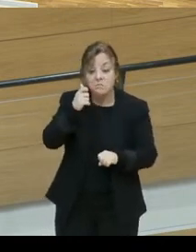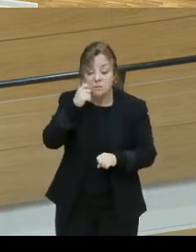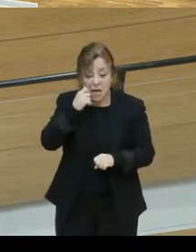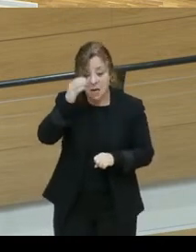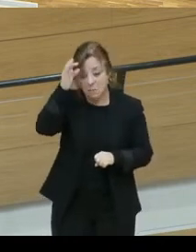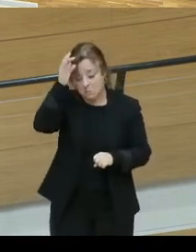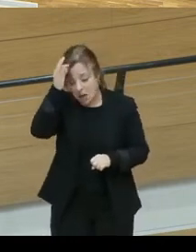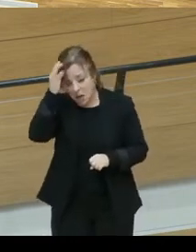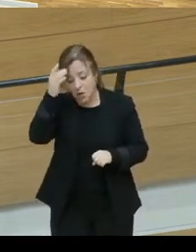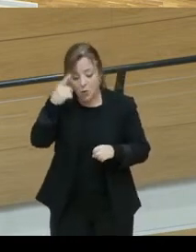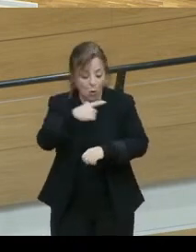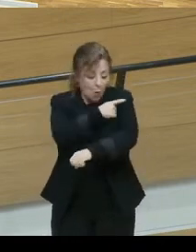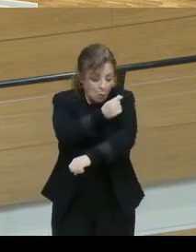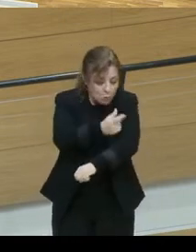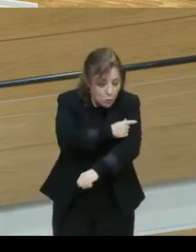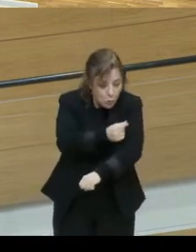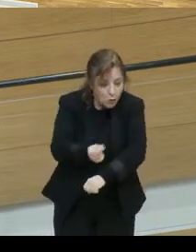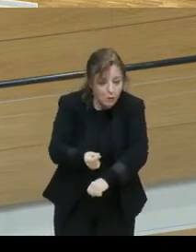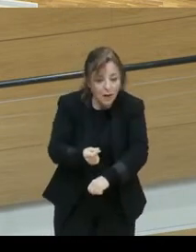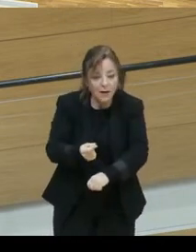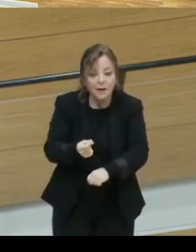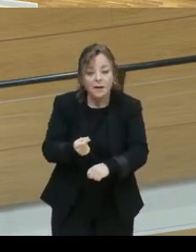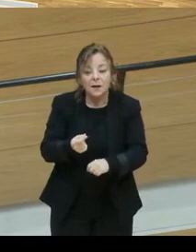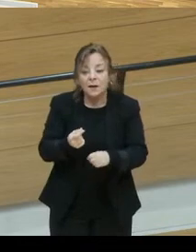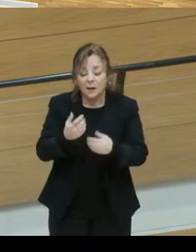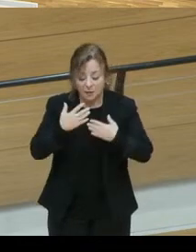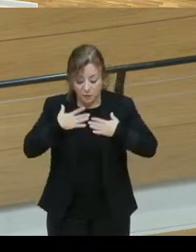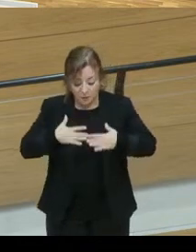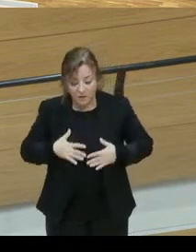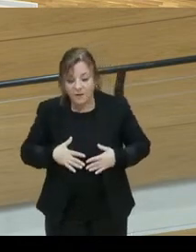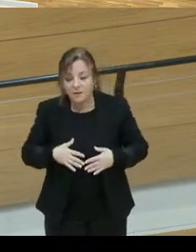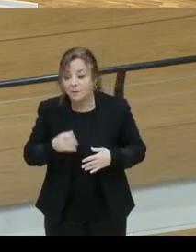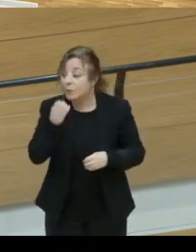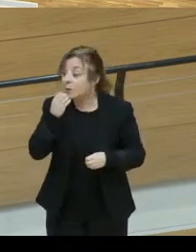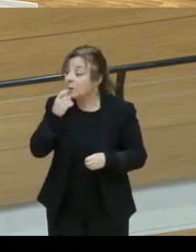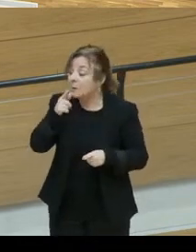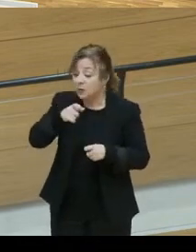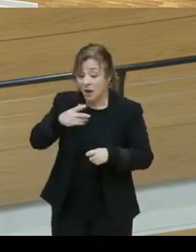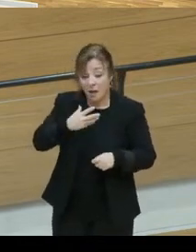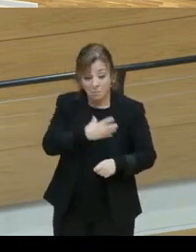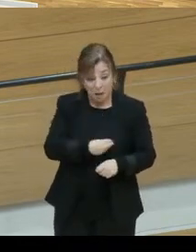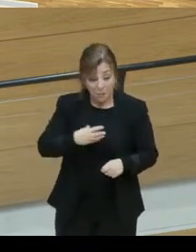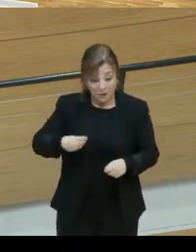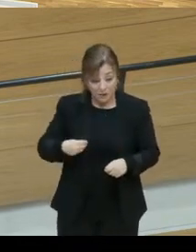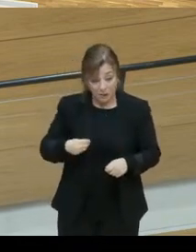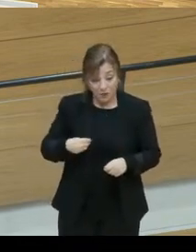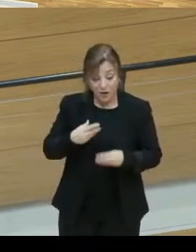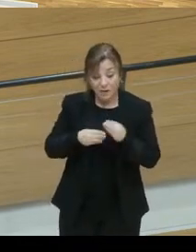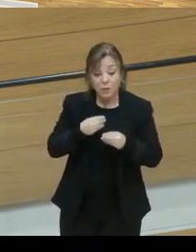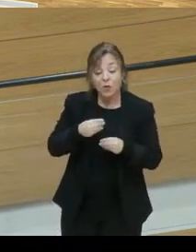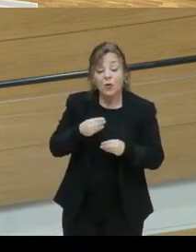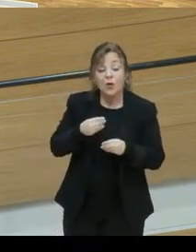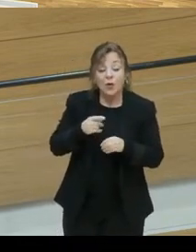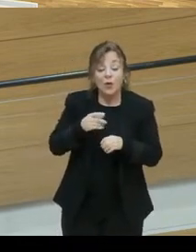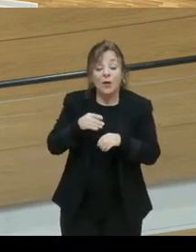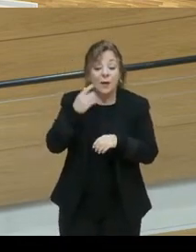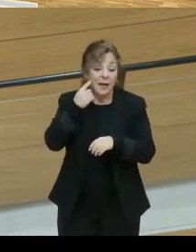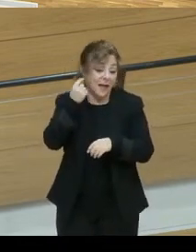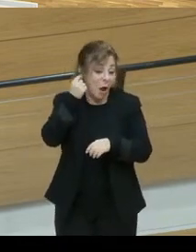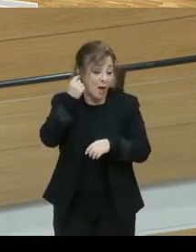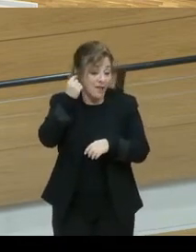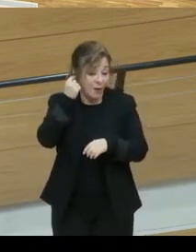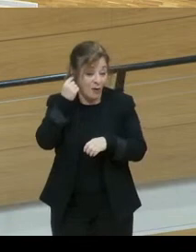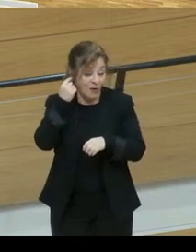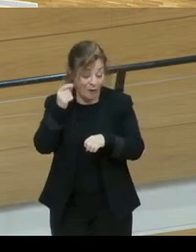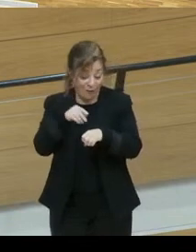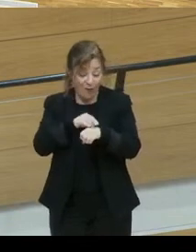pelo, en las plumas, en la superficie de los insectos, o por ejemplo los mamíferos sintetizamos ceras, producimos ceras en el oído y